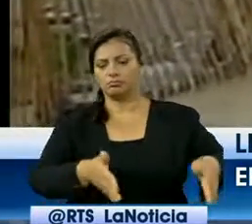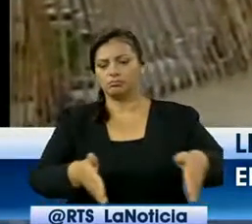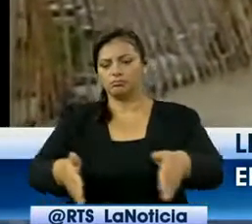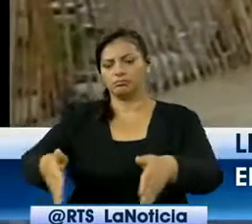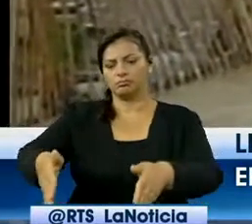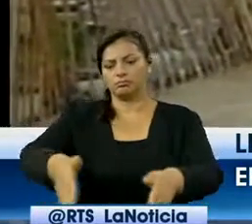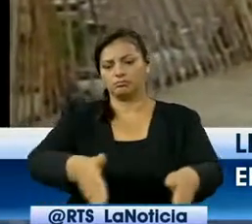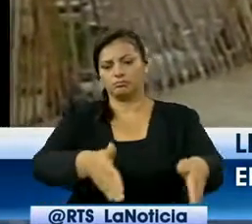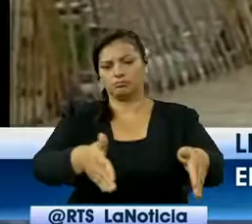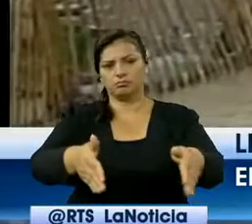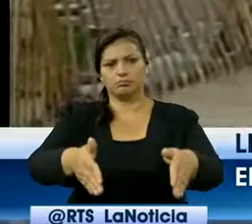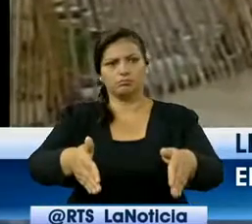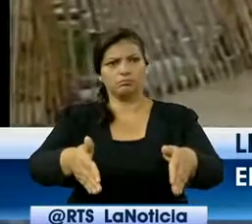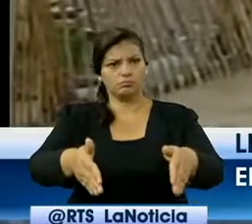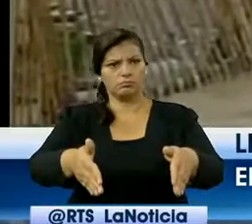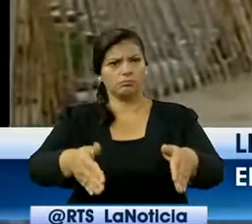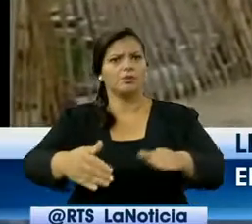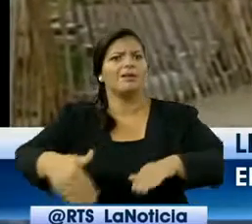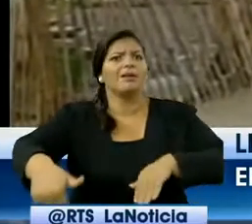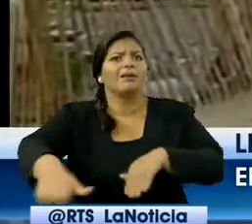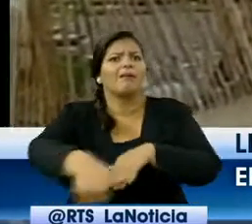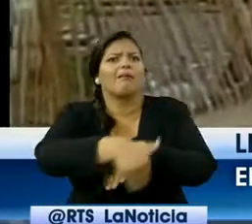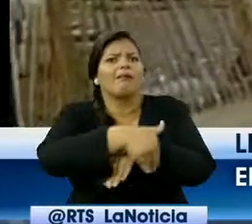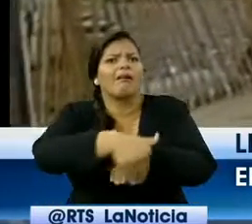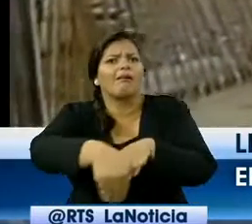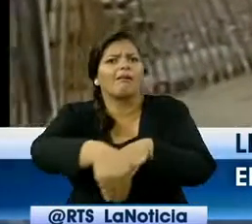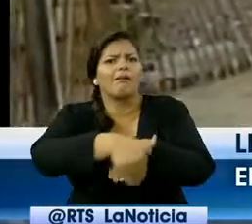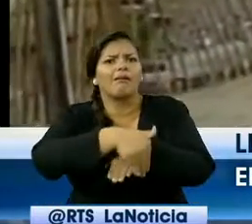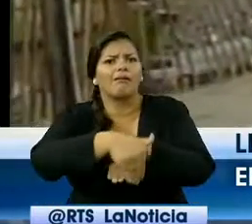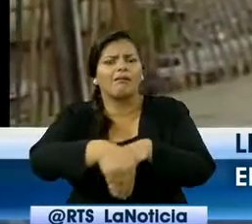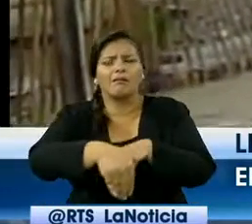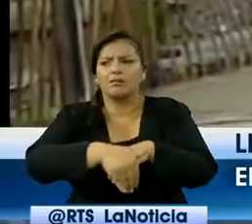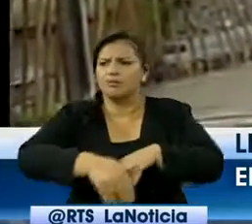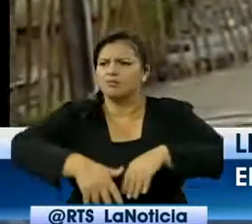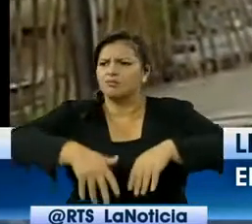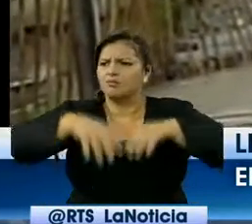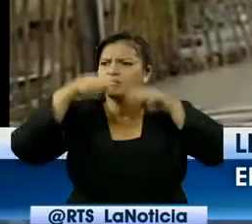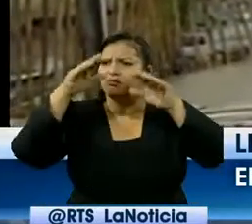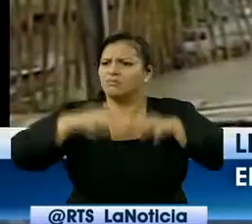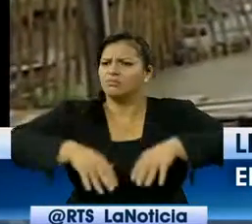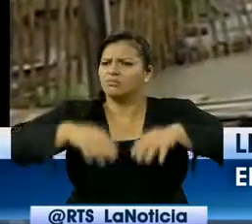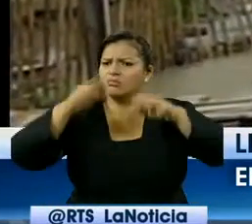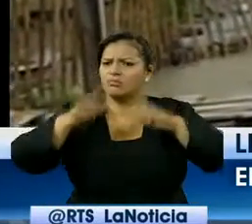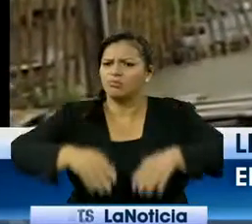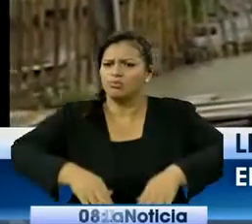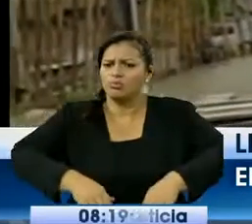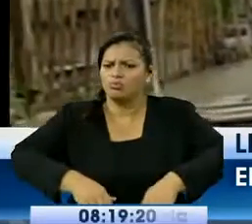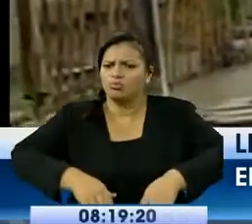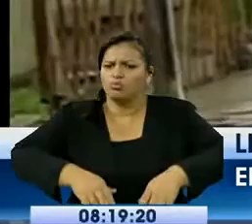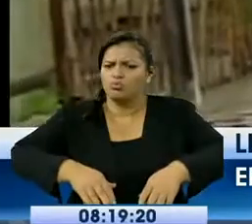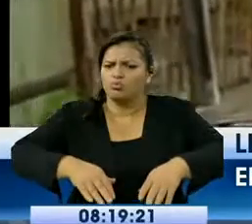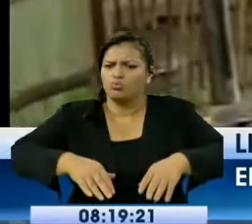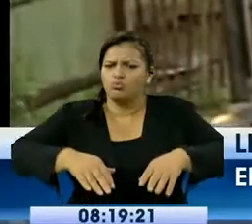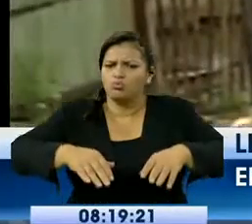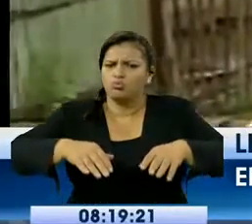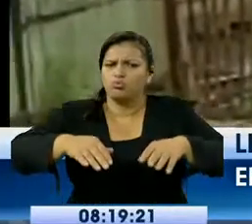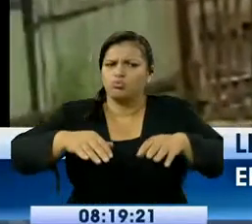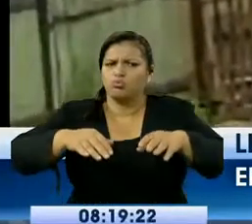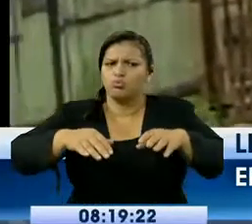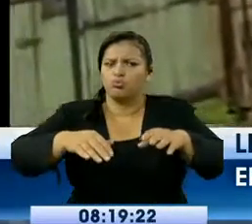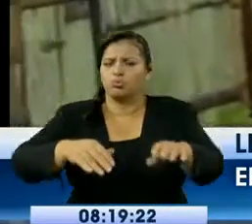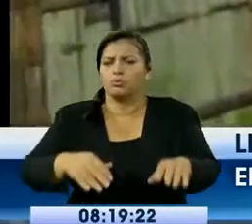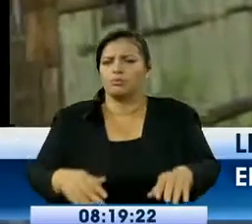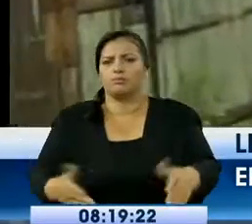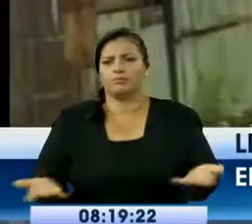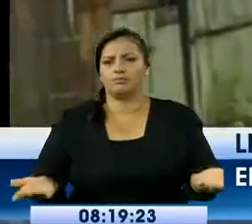calle. Pero cuando llueve fuerte, como lo está haciendo en estos momentos, la calle se convierte en una zanja. ¿Qué han hecho los habitantes de este